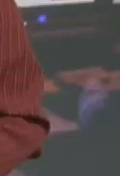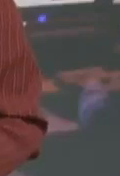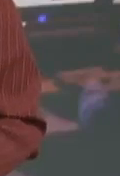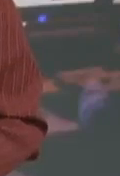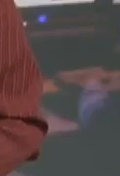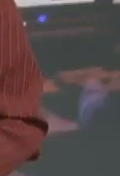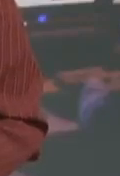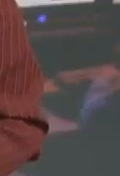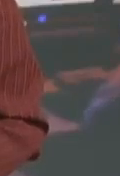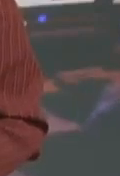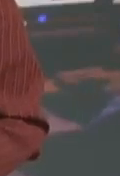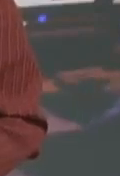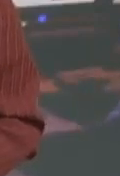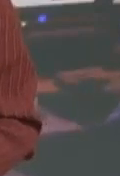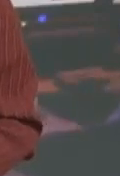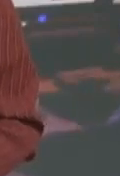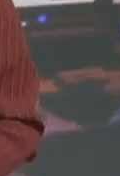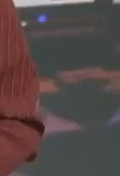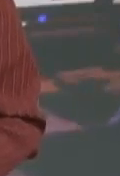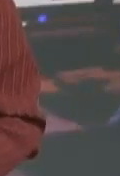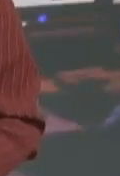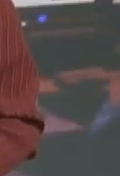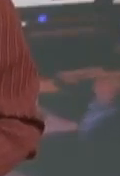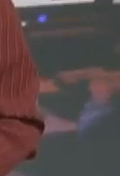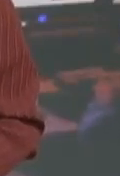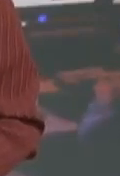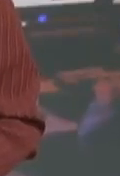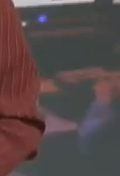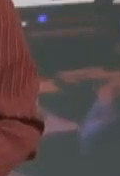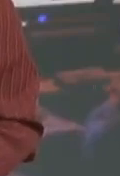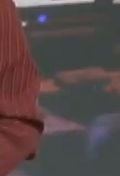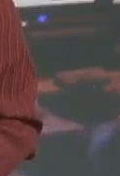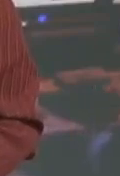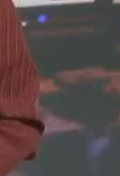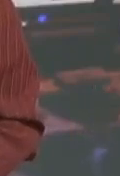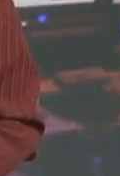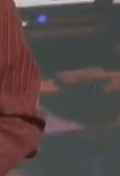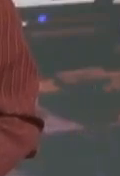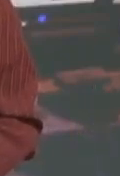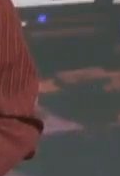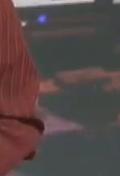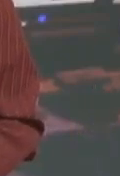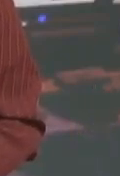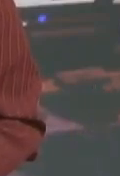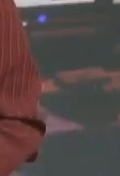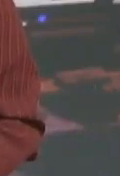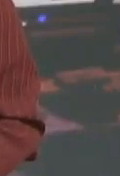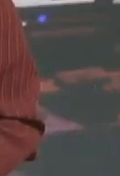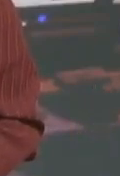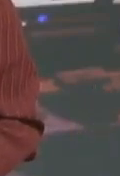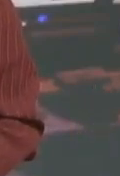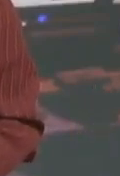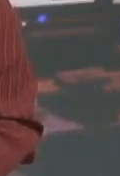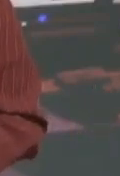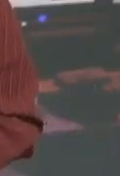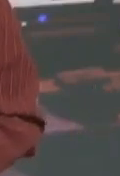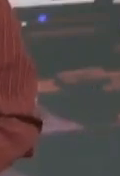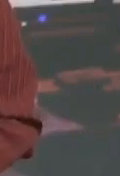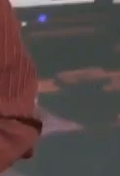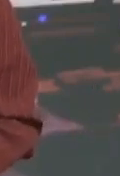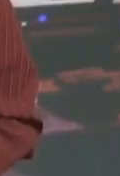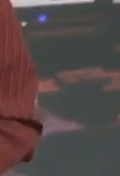Bueno, nos indica nuestro equipo de producción que nos vamos a la actividad presidencial porque tenemos información de último minuto